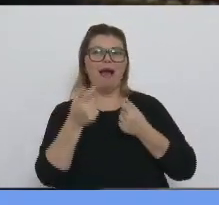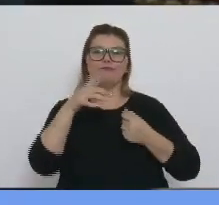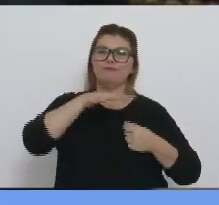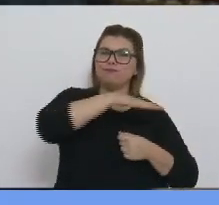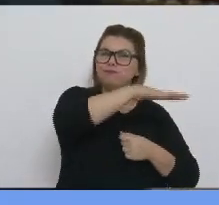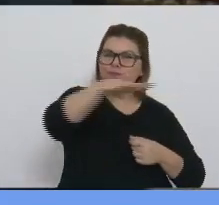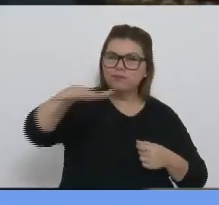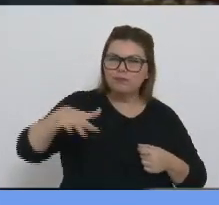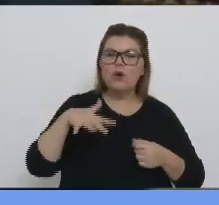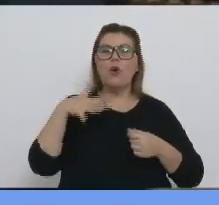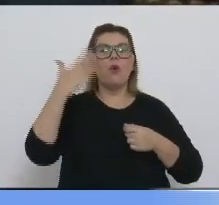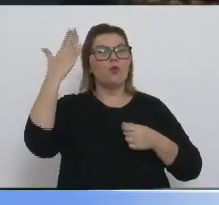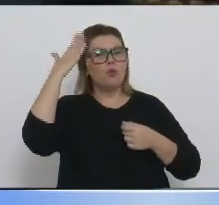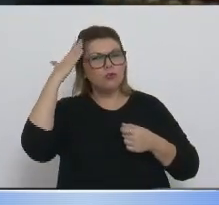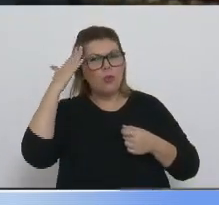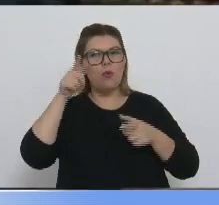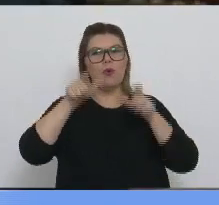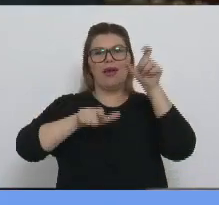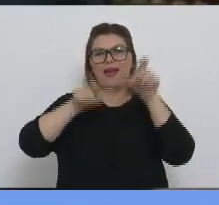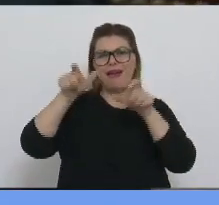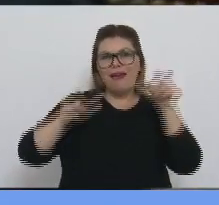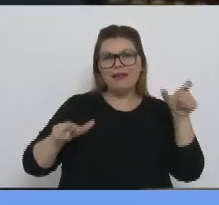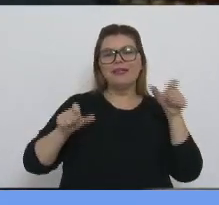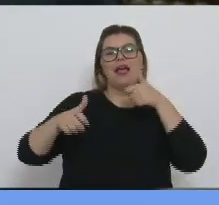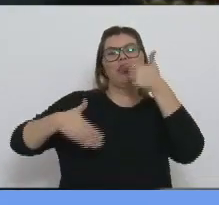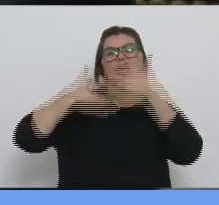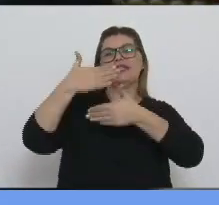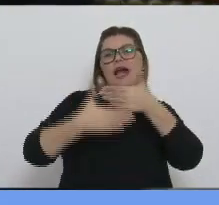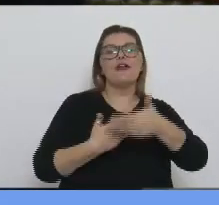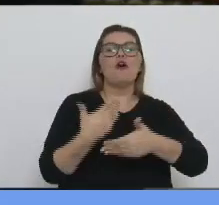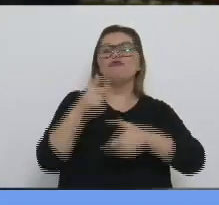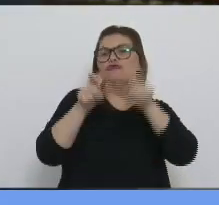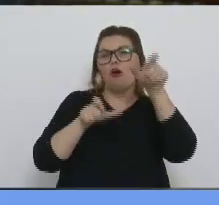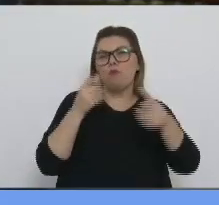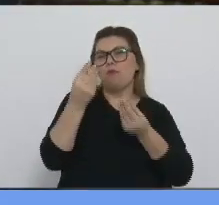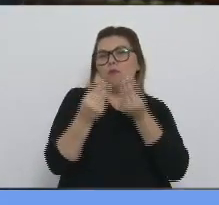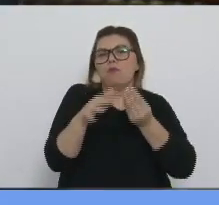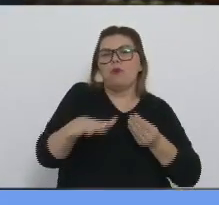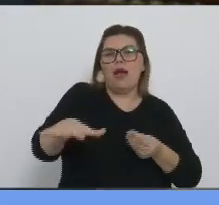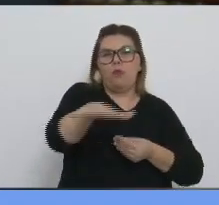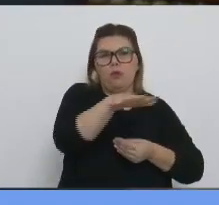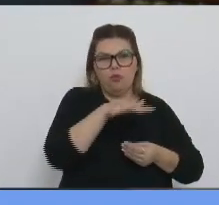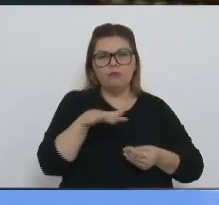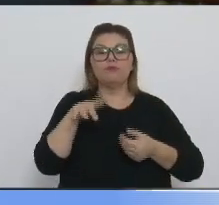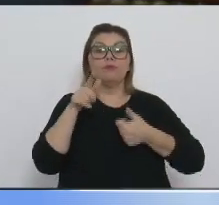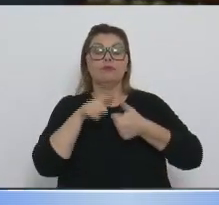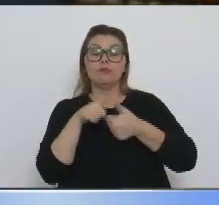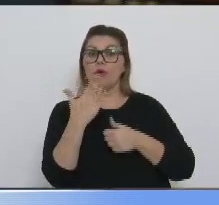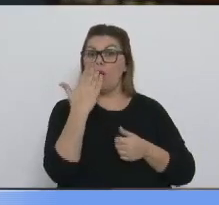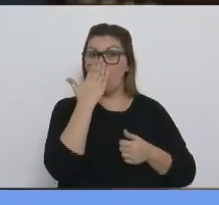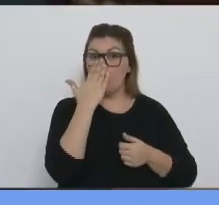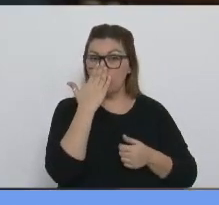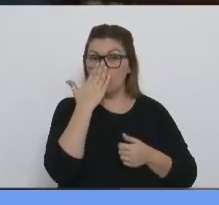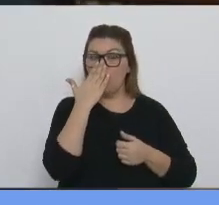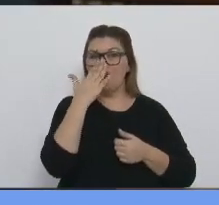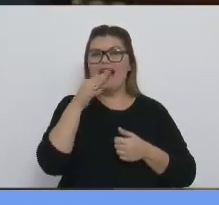cultura de su gente del desarrollo de sus pueblos en córdoba localidades